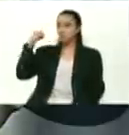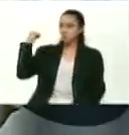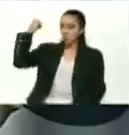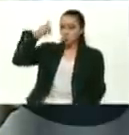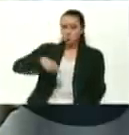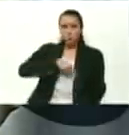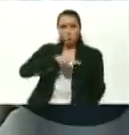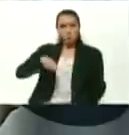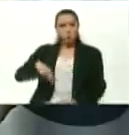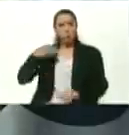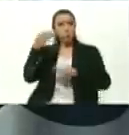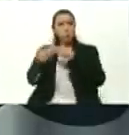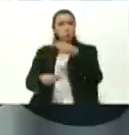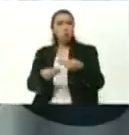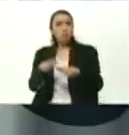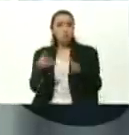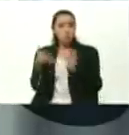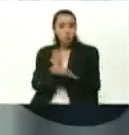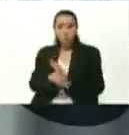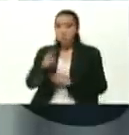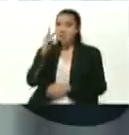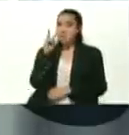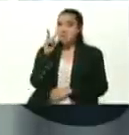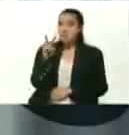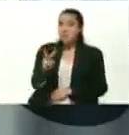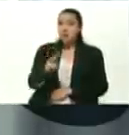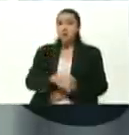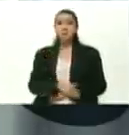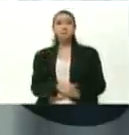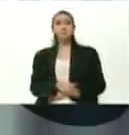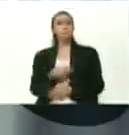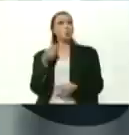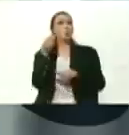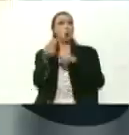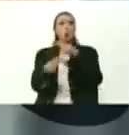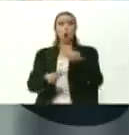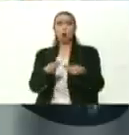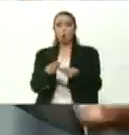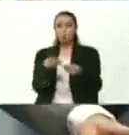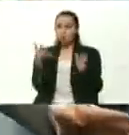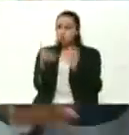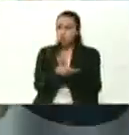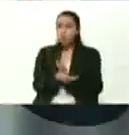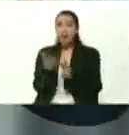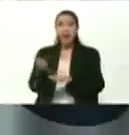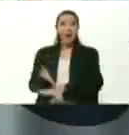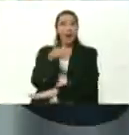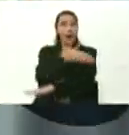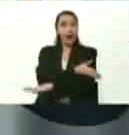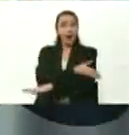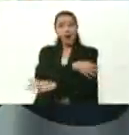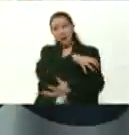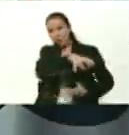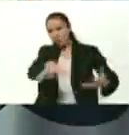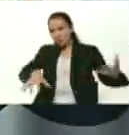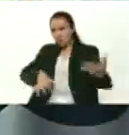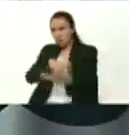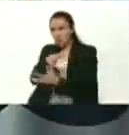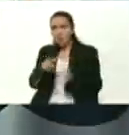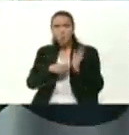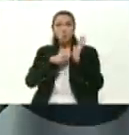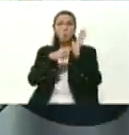Pudimos nosotros ver cómo en ese pasado oprobioso, a la luz de